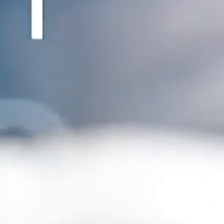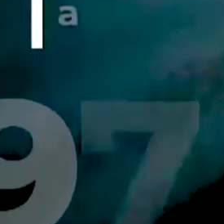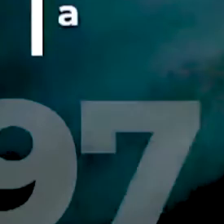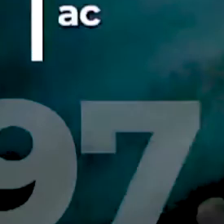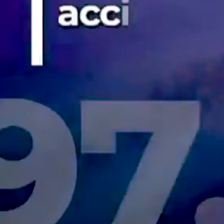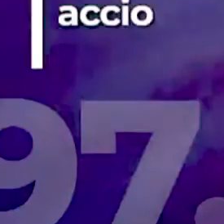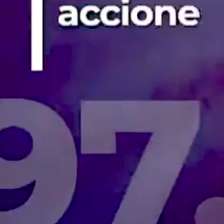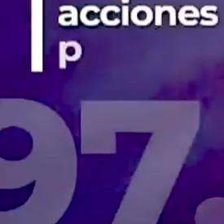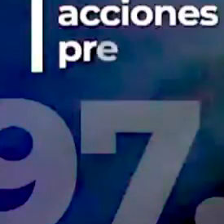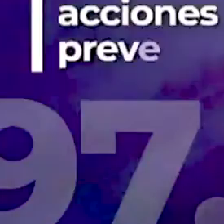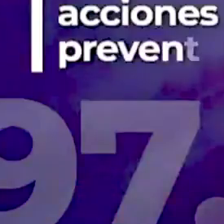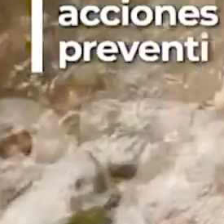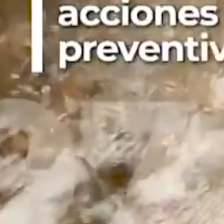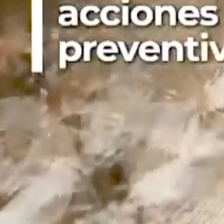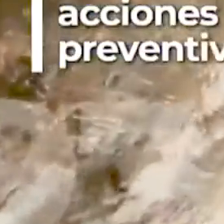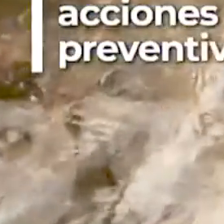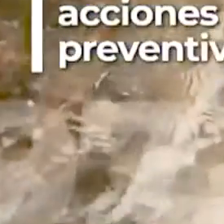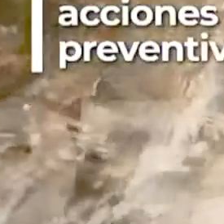ese sentido, emprendió